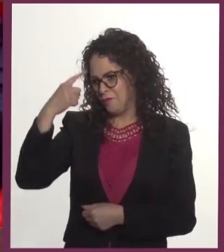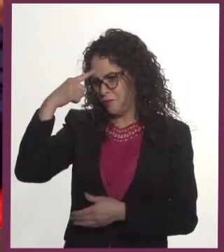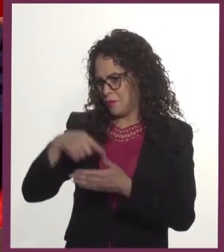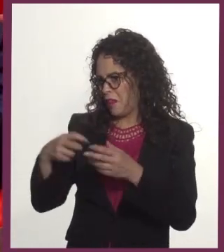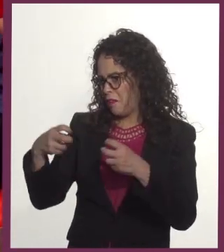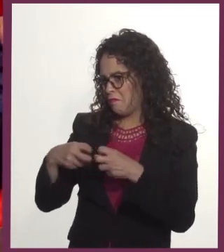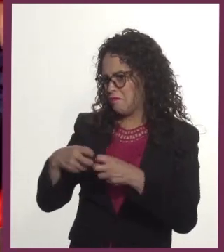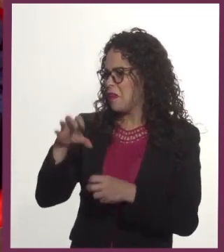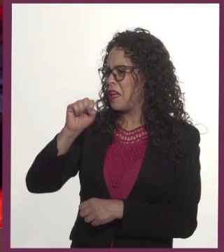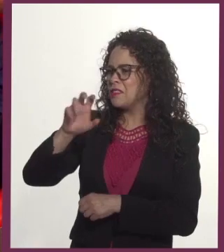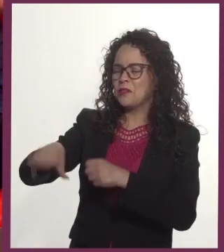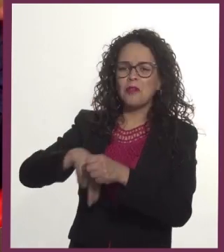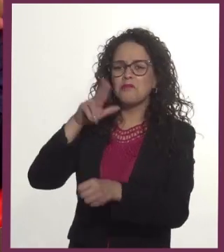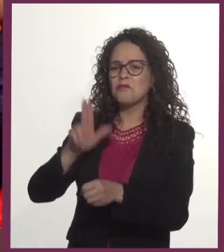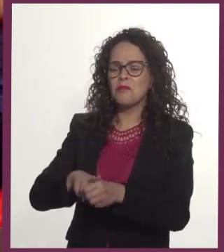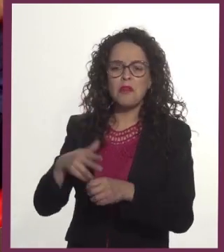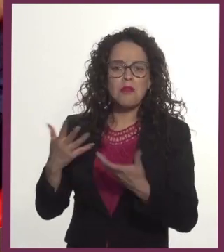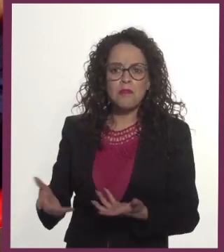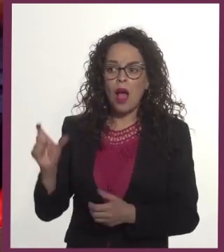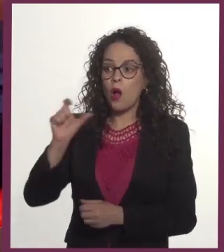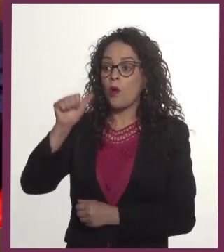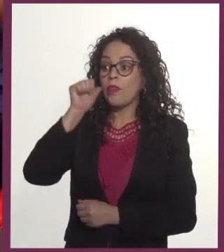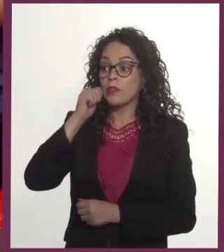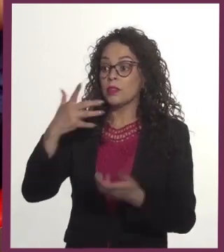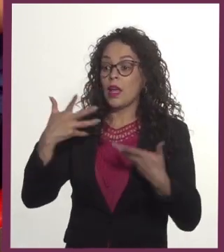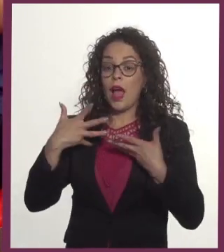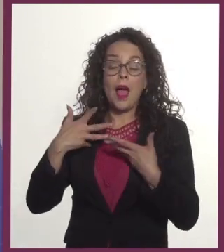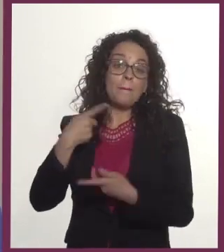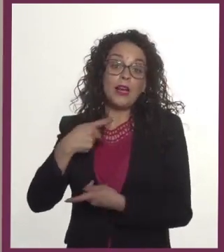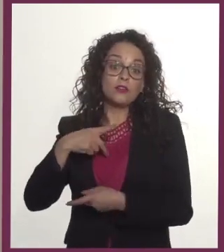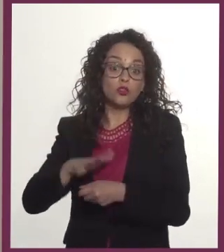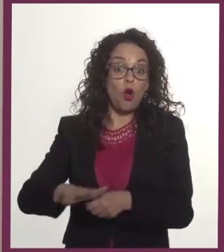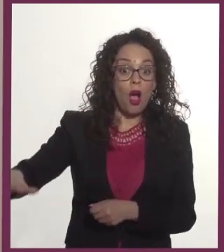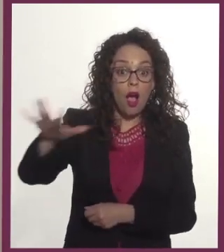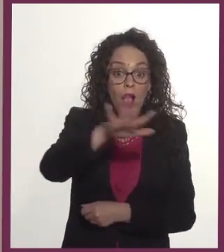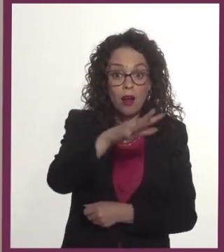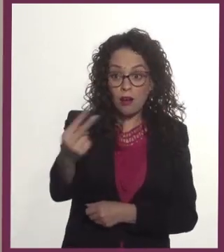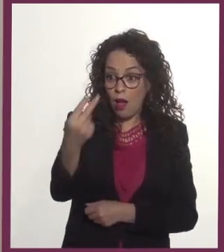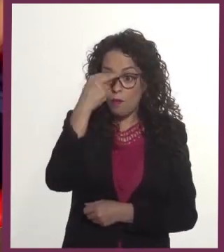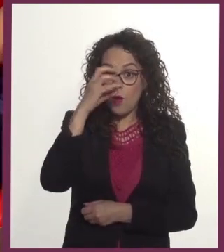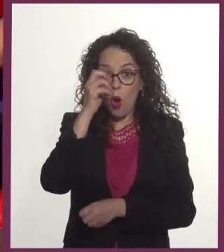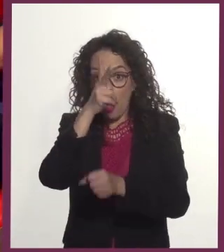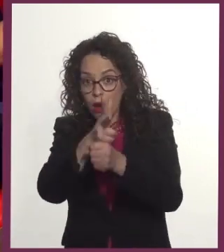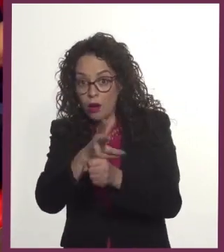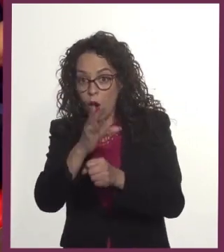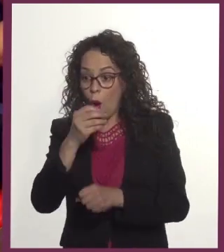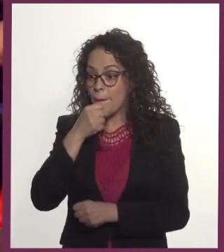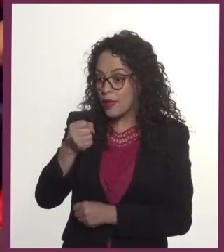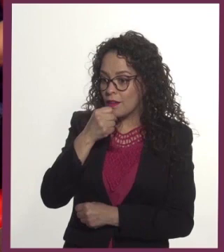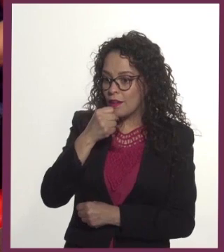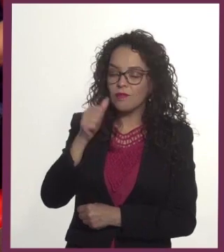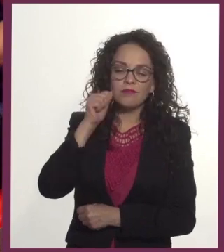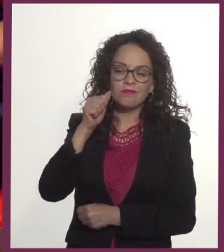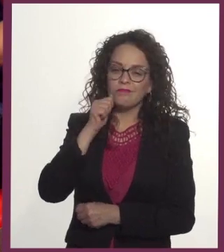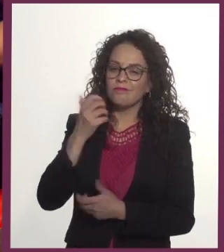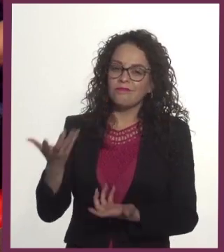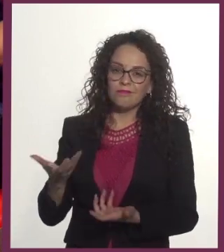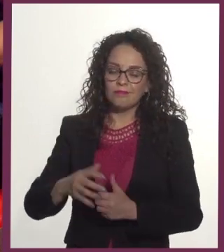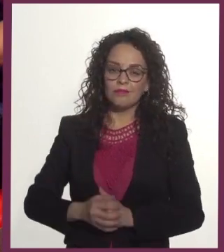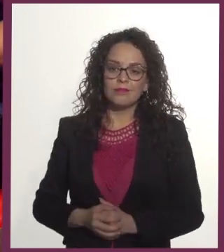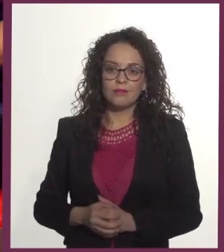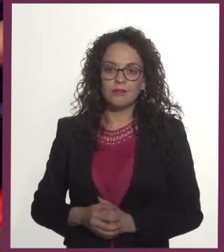son lo más normal, siempre que hablamos en público y más enfrente de una cámara o de un micrófono. Y seguramente atacan hasta los